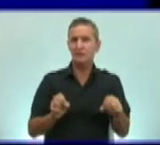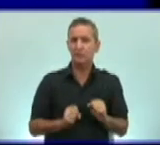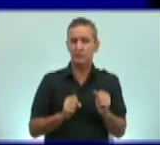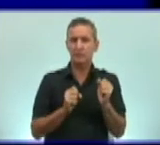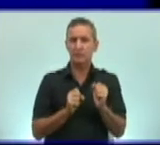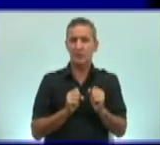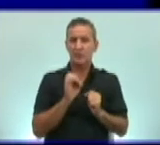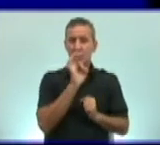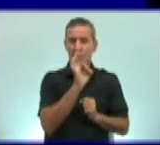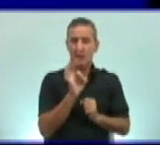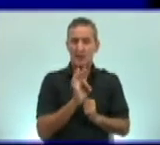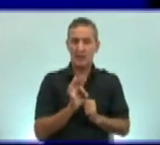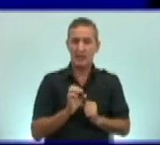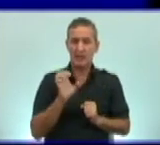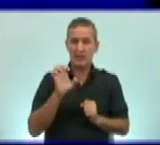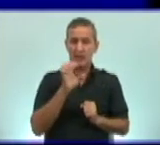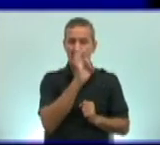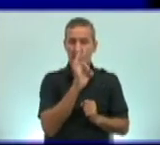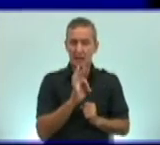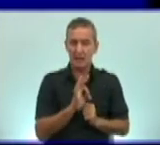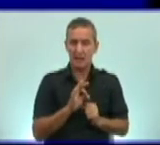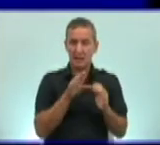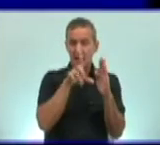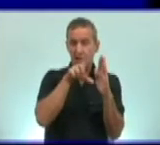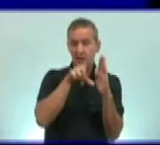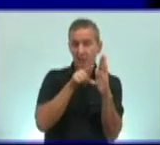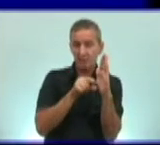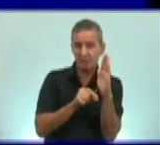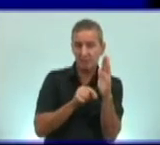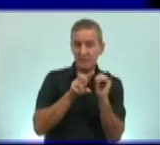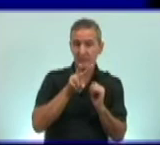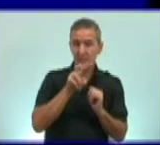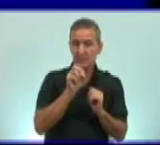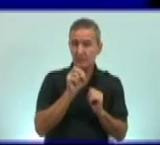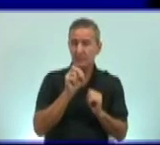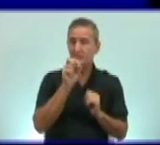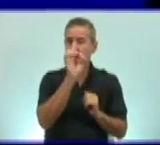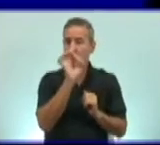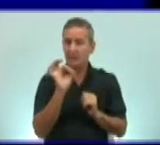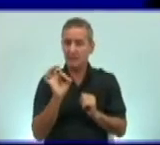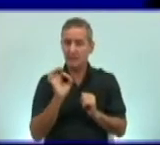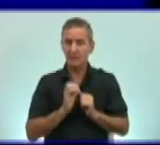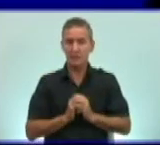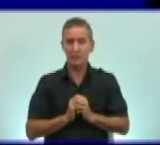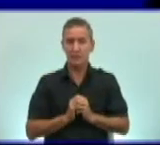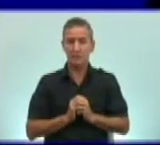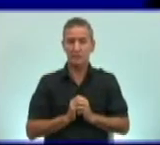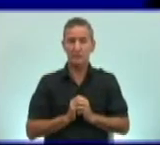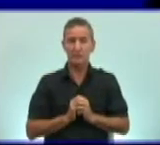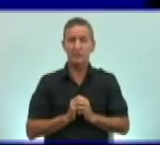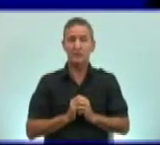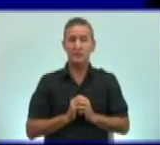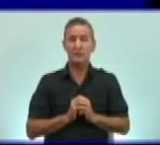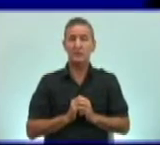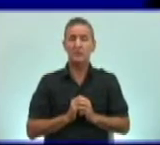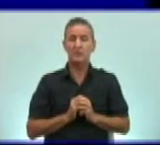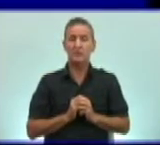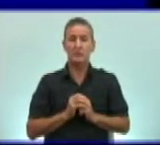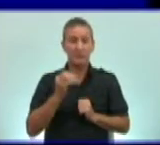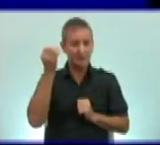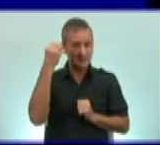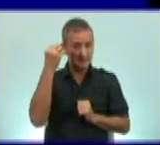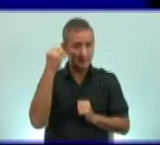electrolítico es menor que 30%, entonces consideramos el